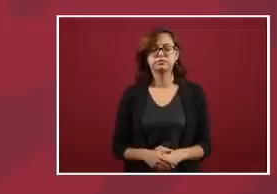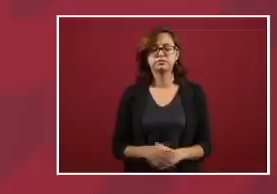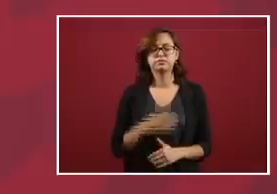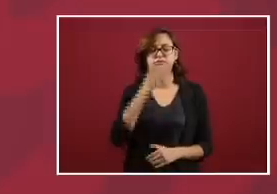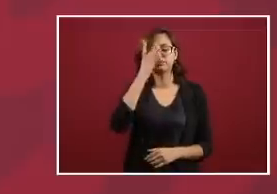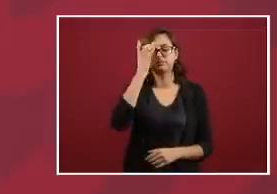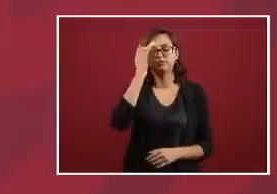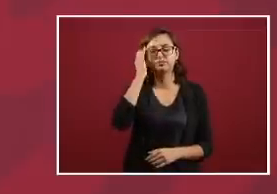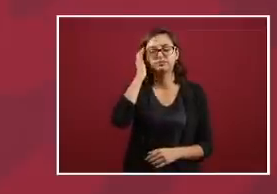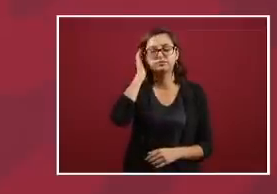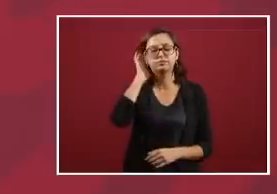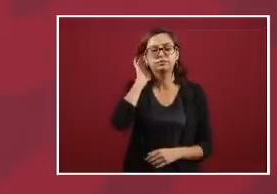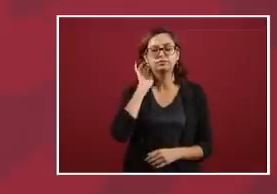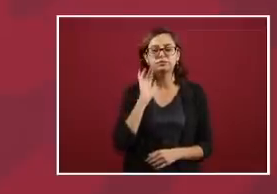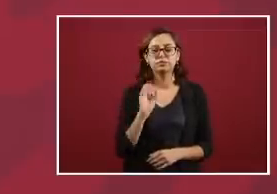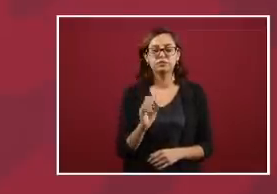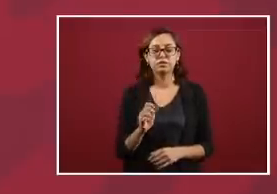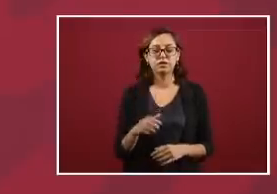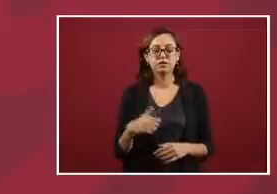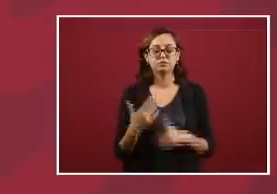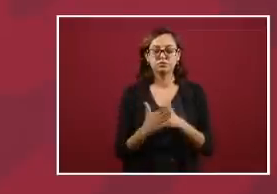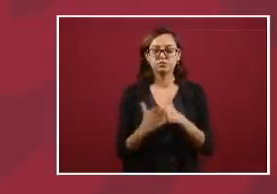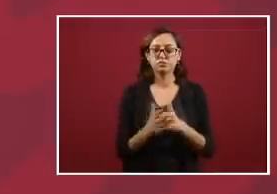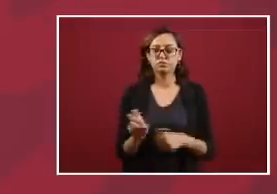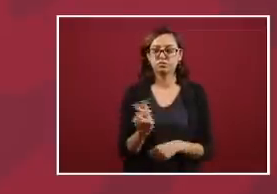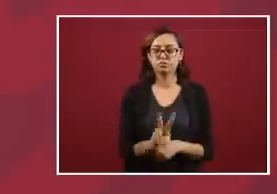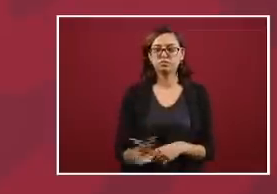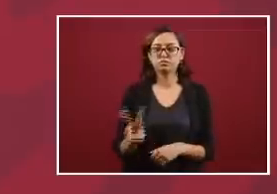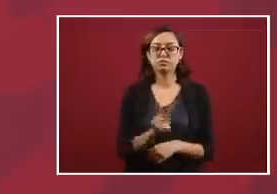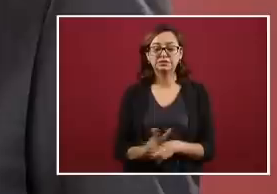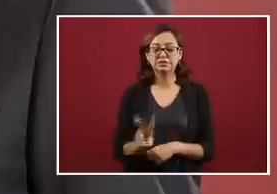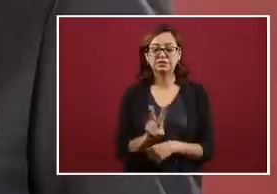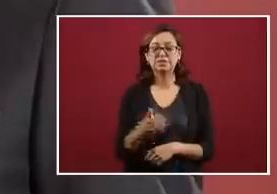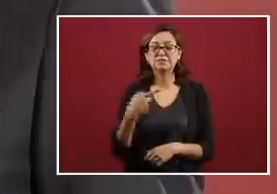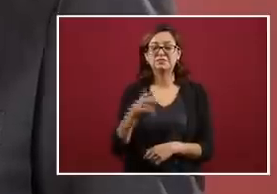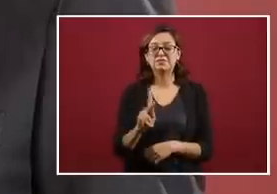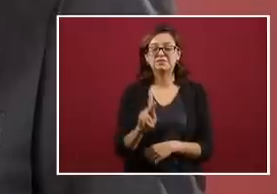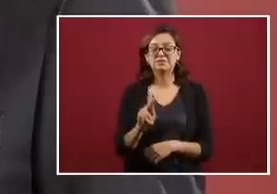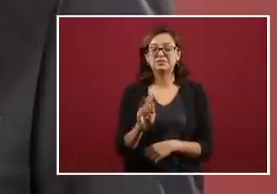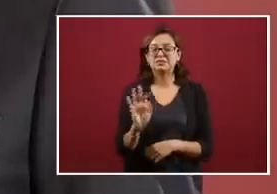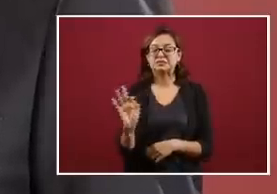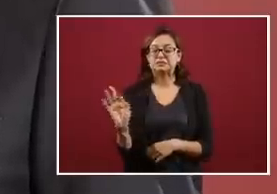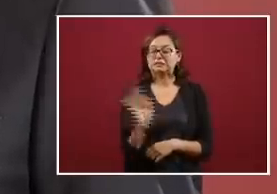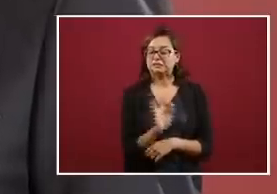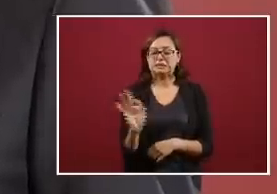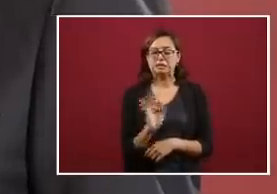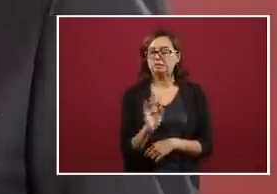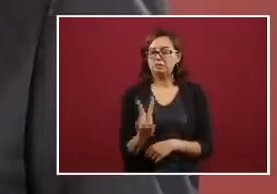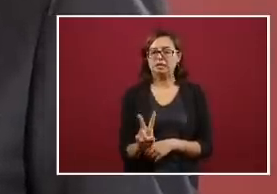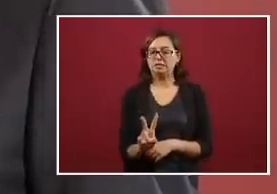lo íbamos a hacer el viernes pero a lo mejor va a ser el lunes.